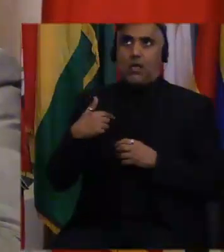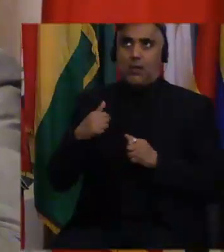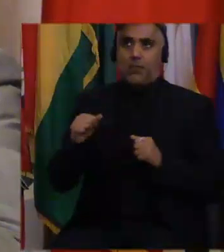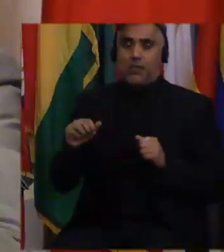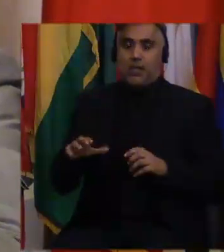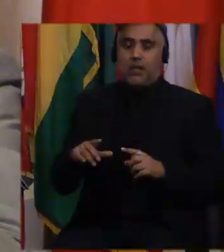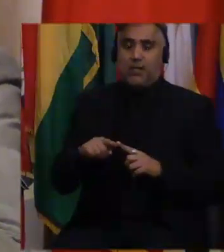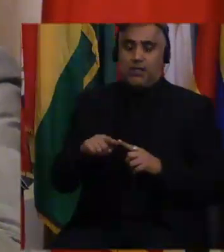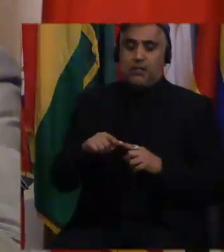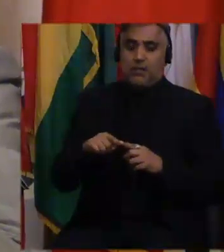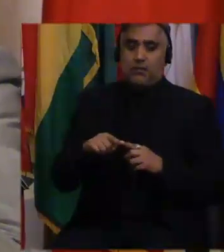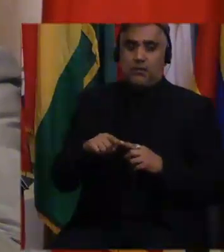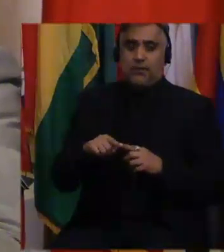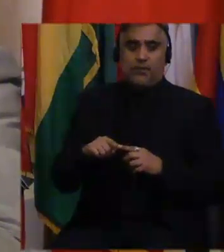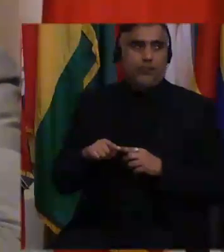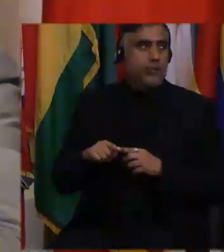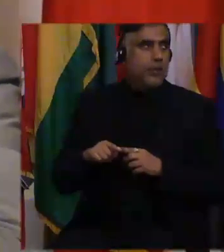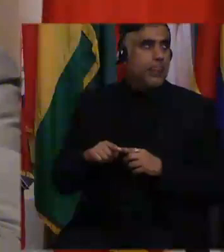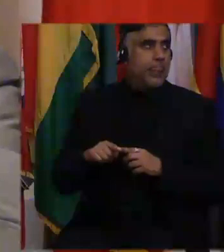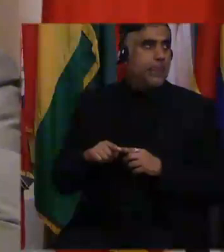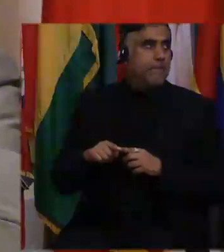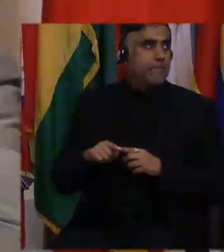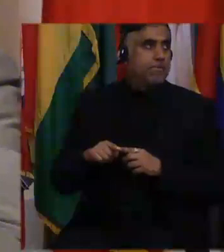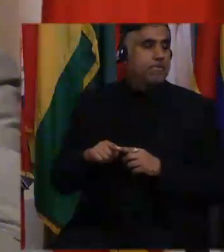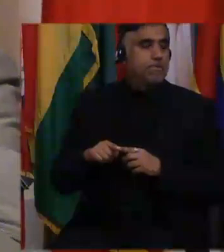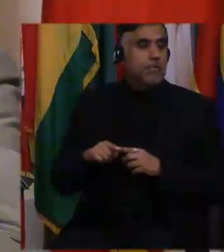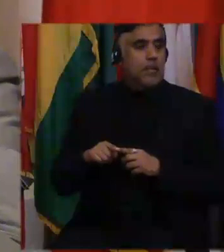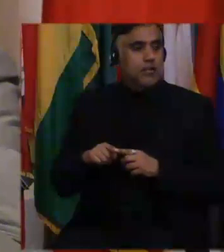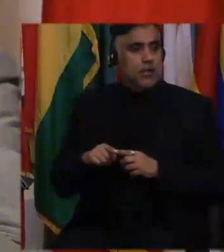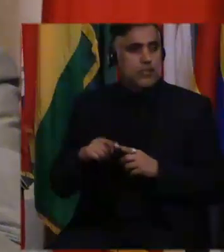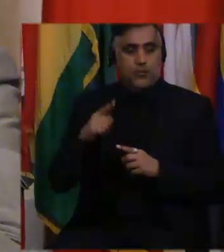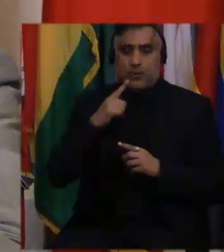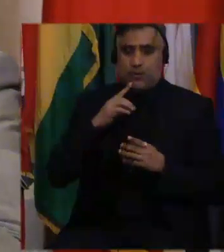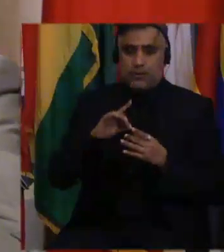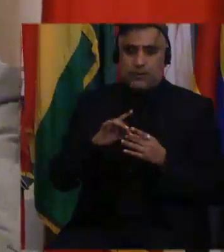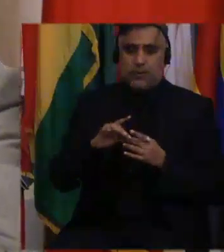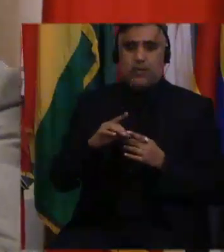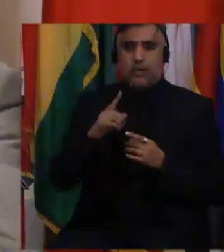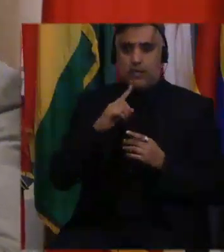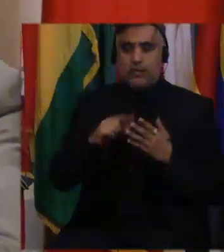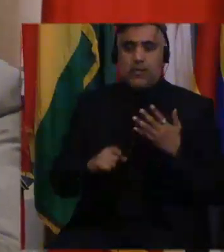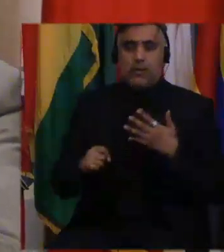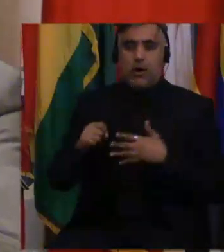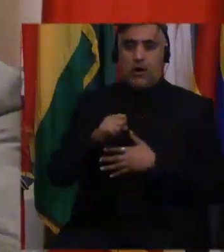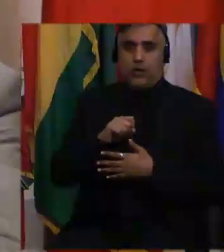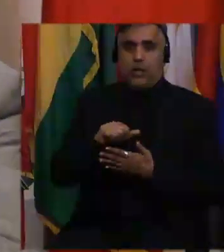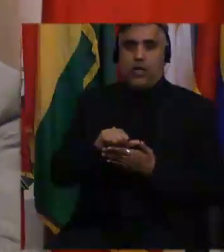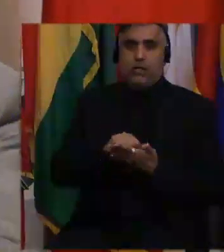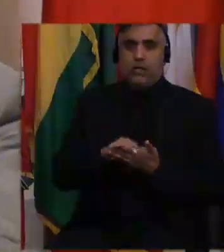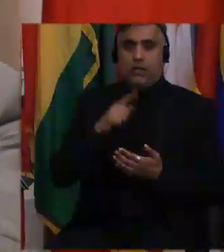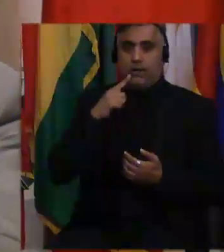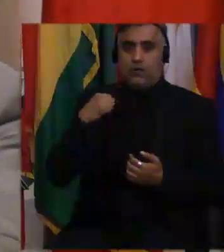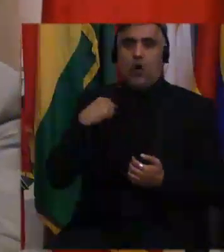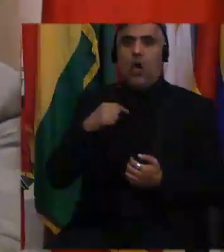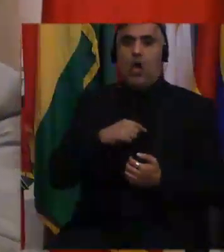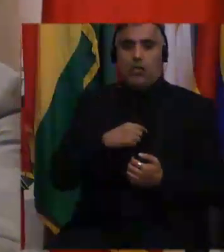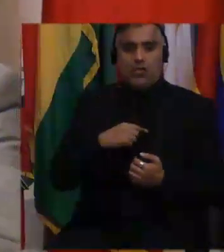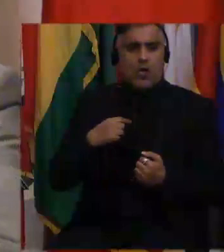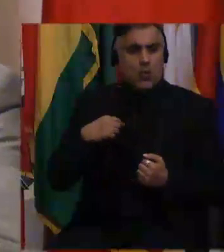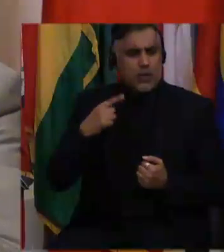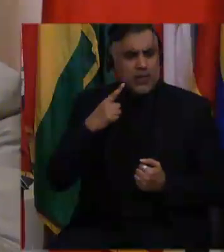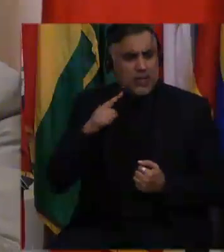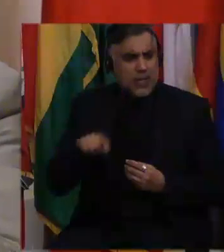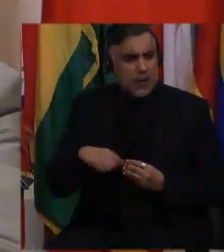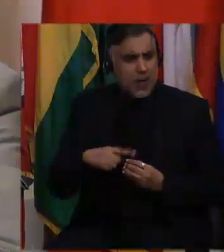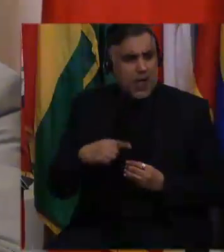en esa materia. Entonces, decirle que es una agenda prioritaria para nosotros. Podemos pensar mesas de diálogos para intercambiar